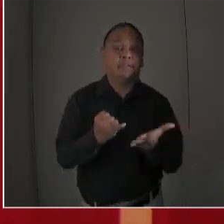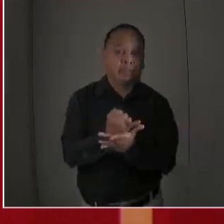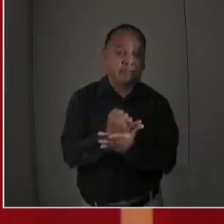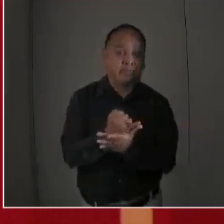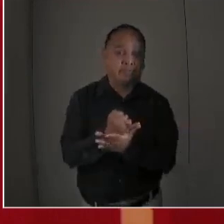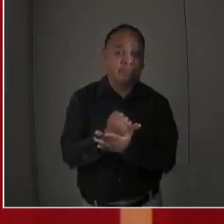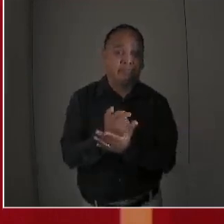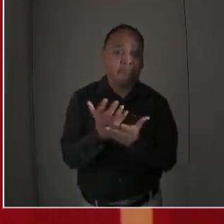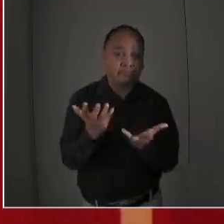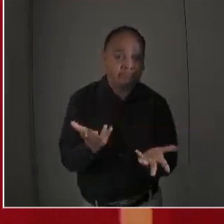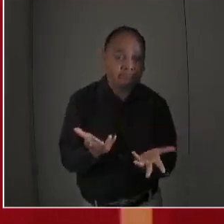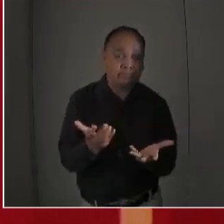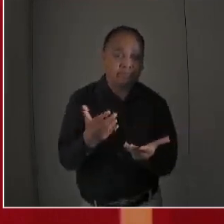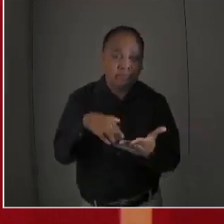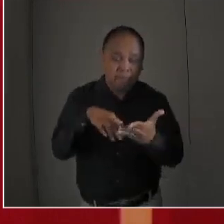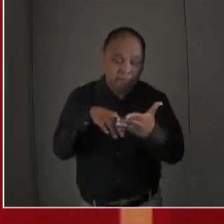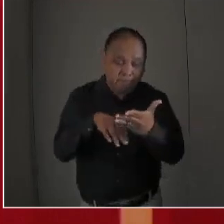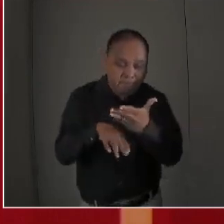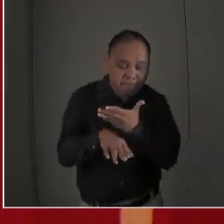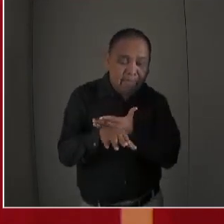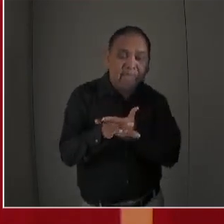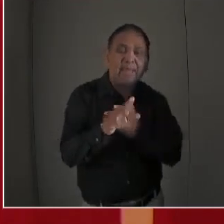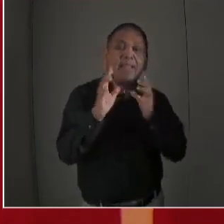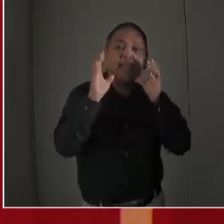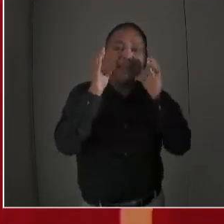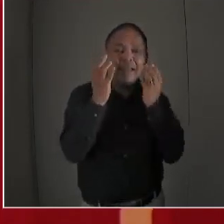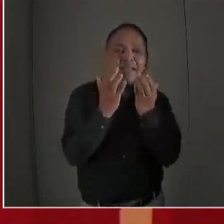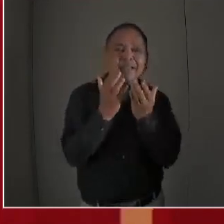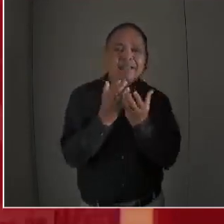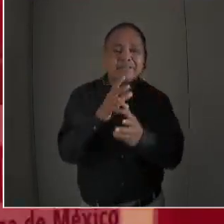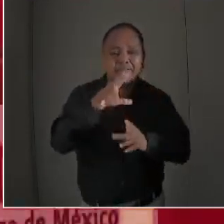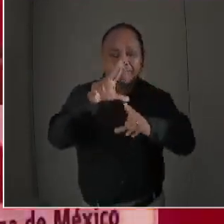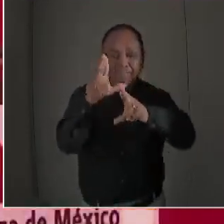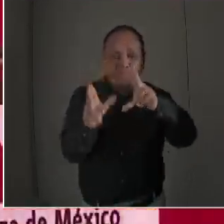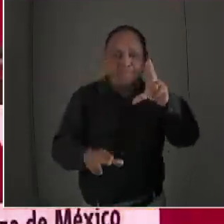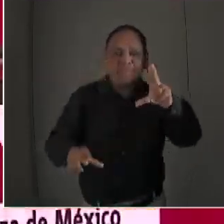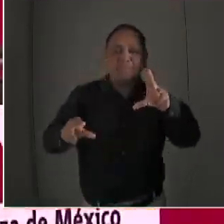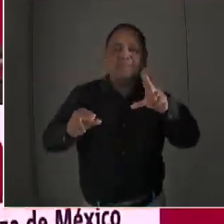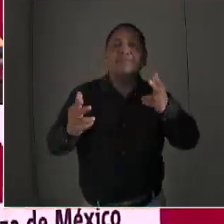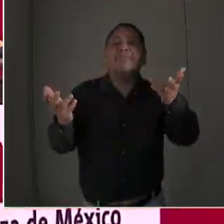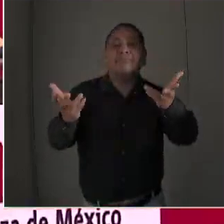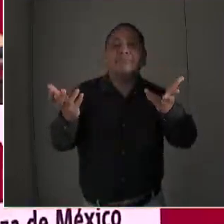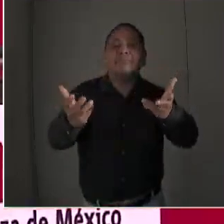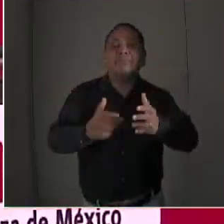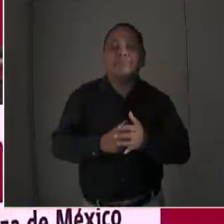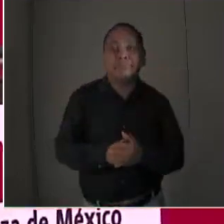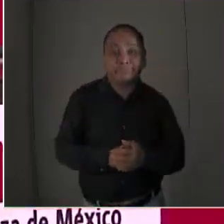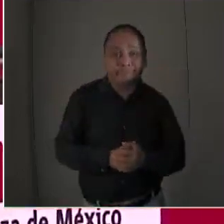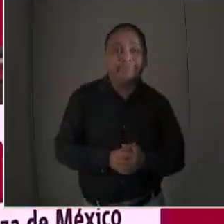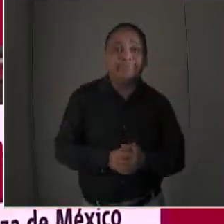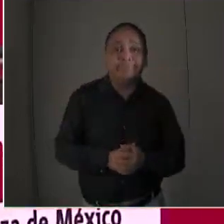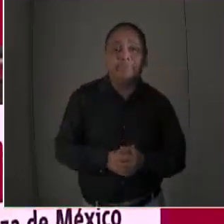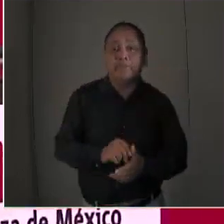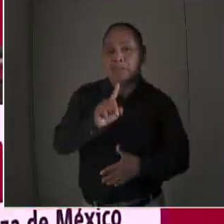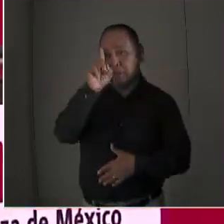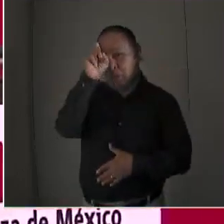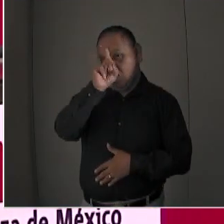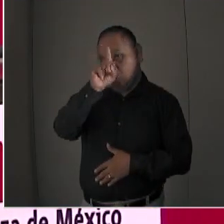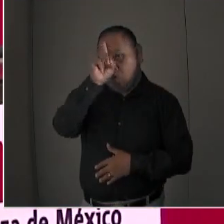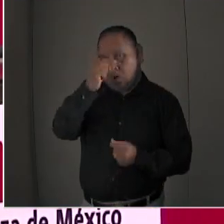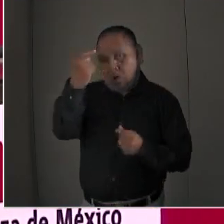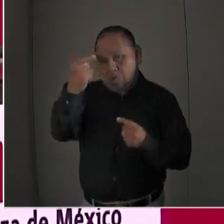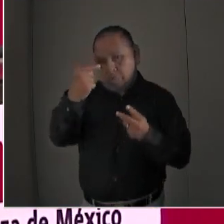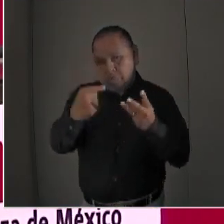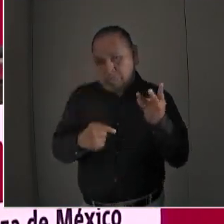ya estaba por entrar en el último Congreso Nacional, dejó algunas recomendaciones que yo les